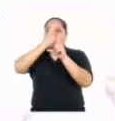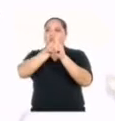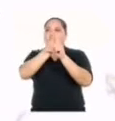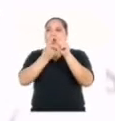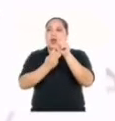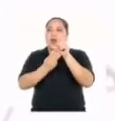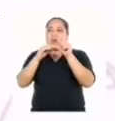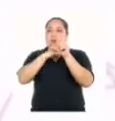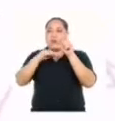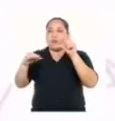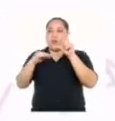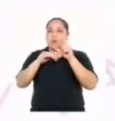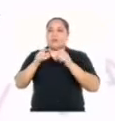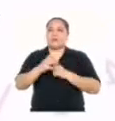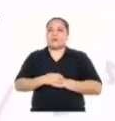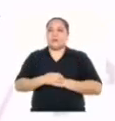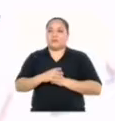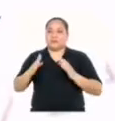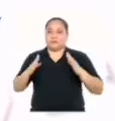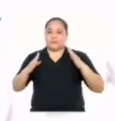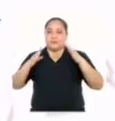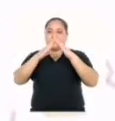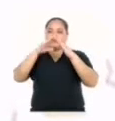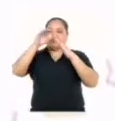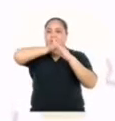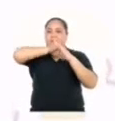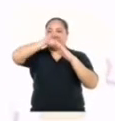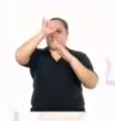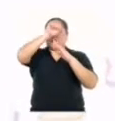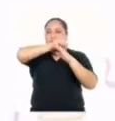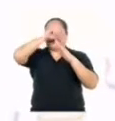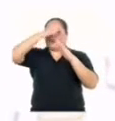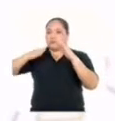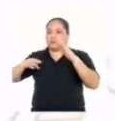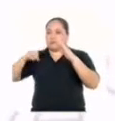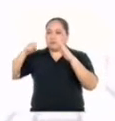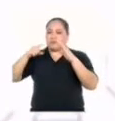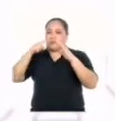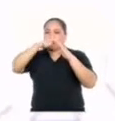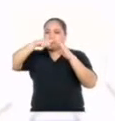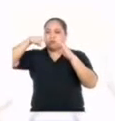lados correspondientes y el ángulo entre ellos es congruente.